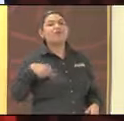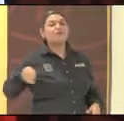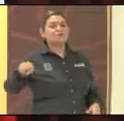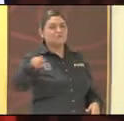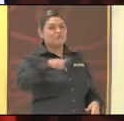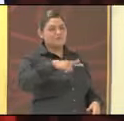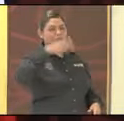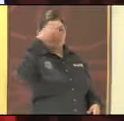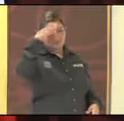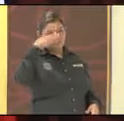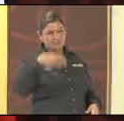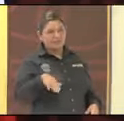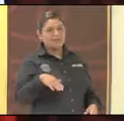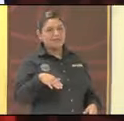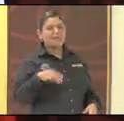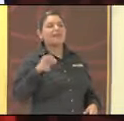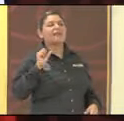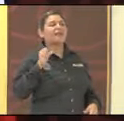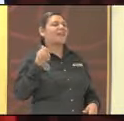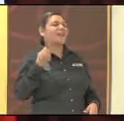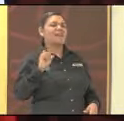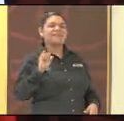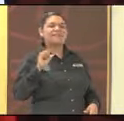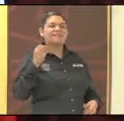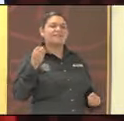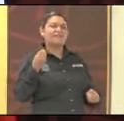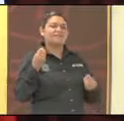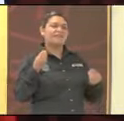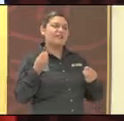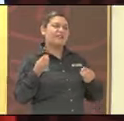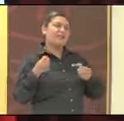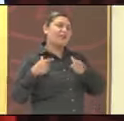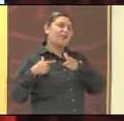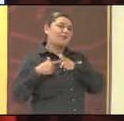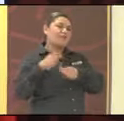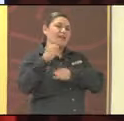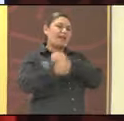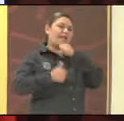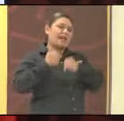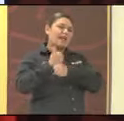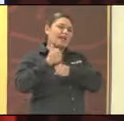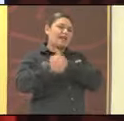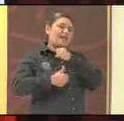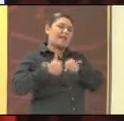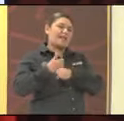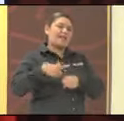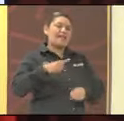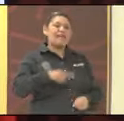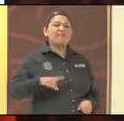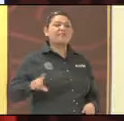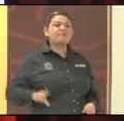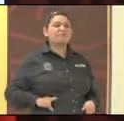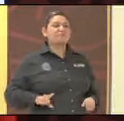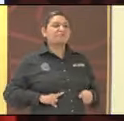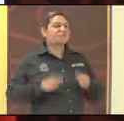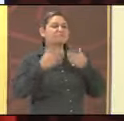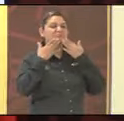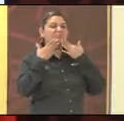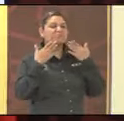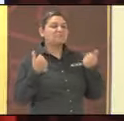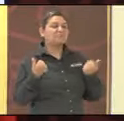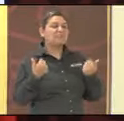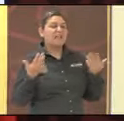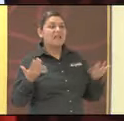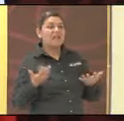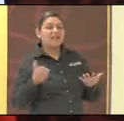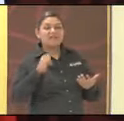son, ¿verdad? Los que tantos años estuvieron en el gobierno no hicieron nada, absolutamente nada.